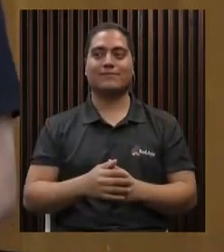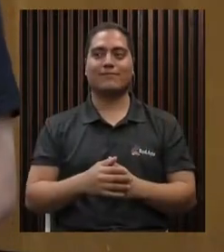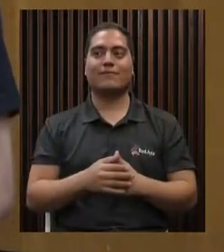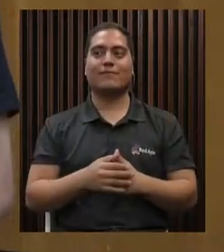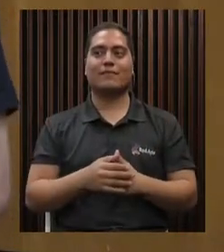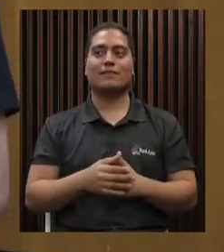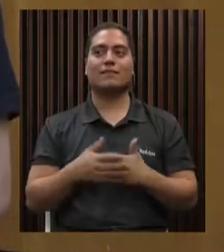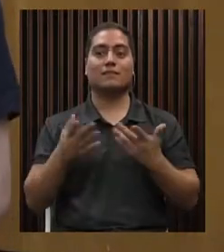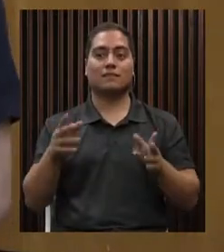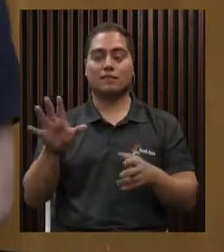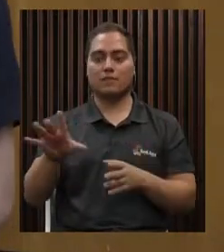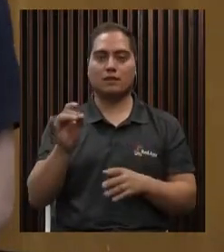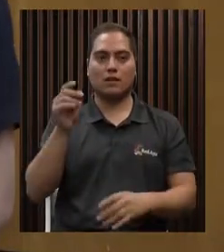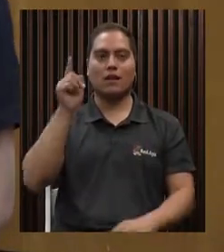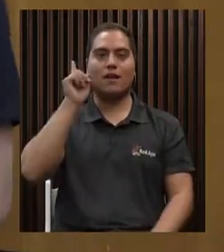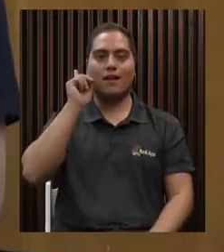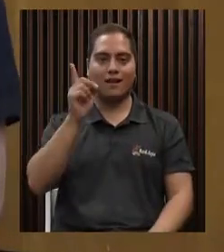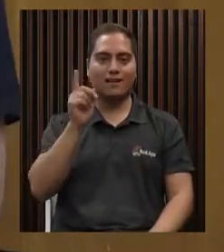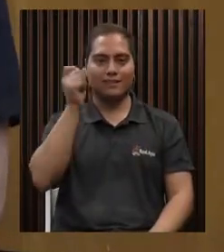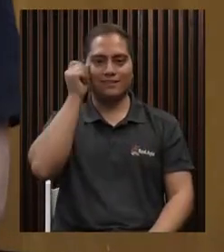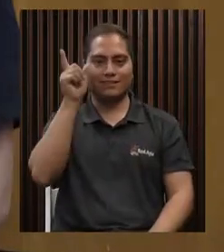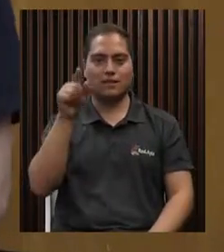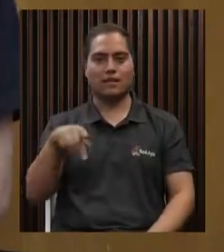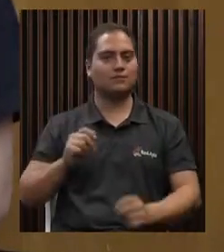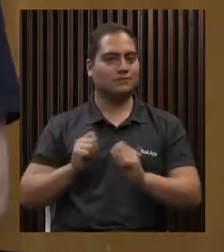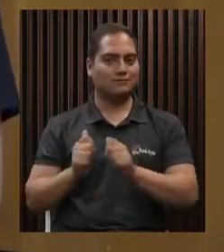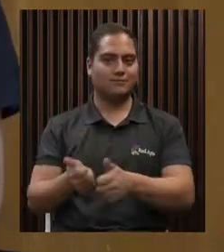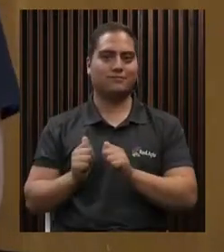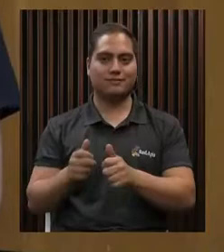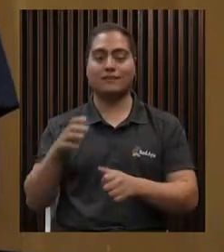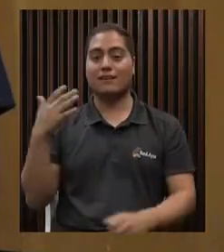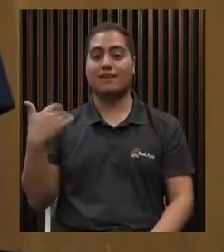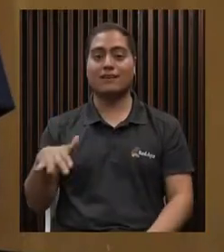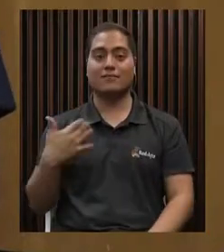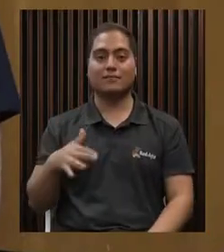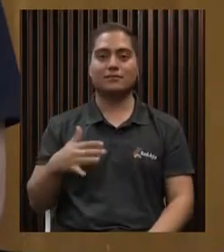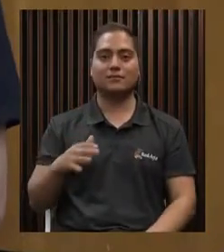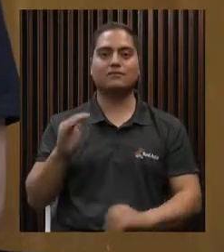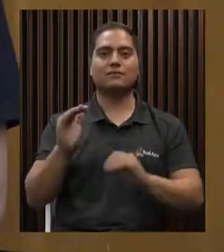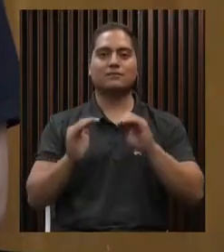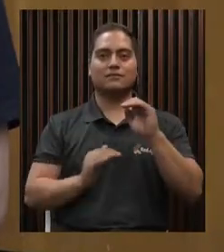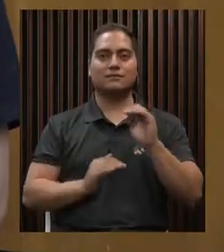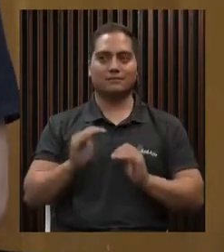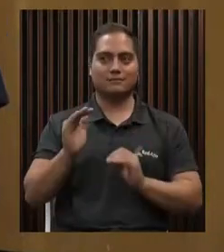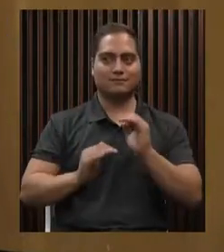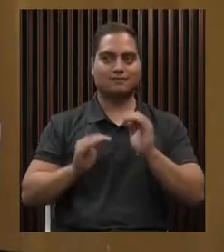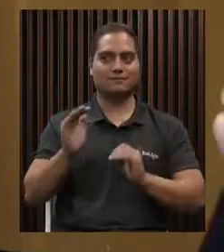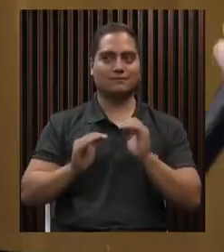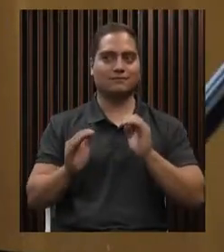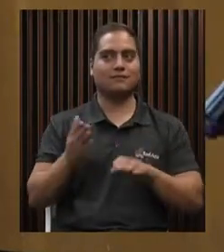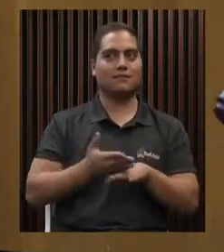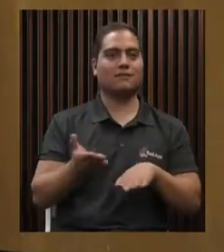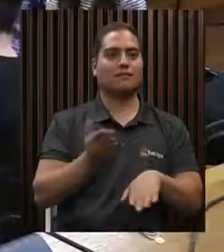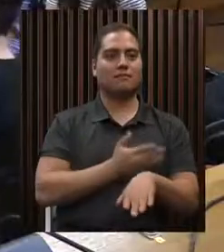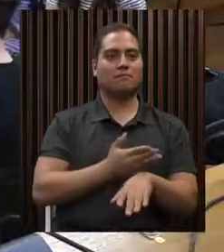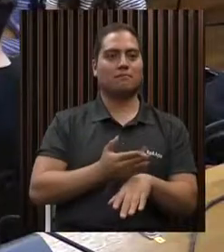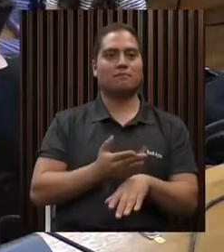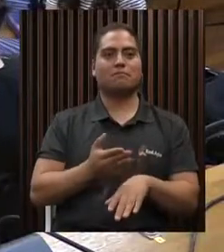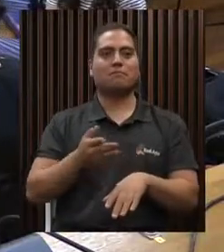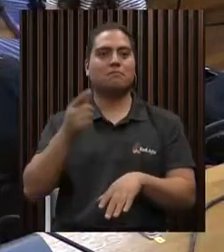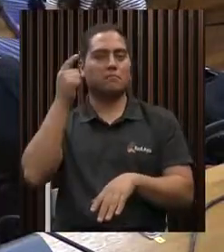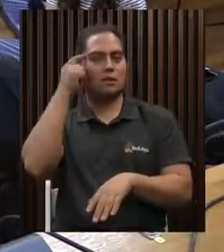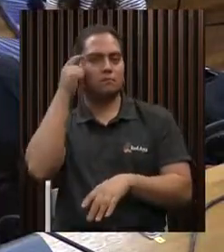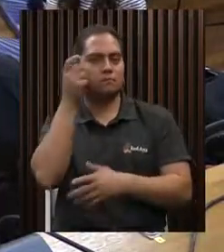se dieron cuenta que hubo un desafío, era importante desafiar esas ideas. A veces hay supuestos preconceptos de estos espacios y hay que